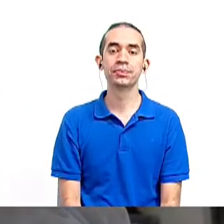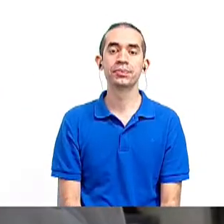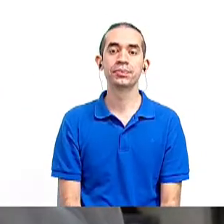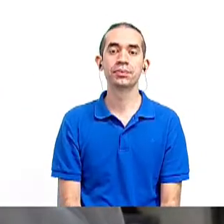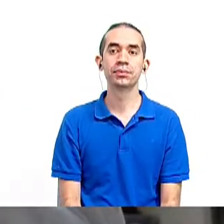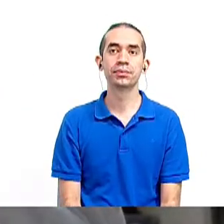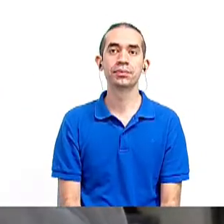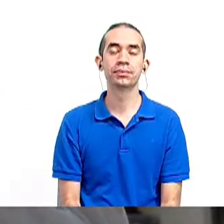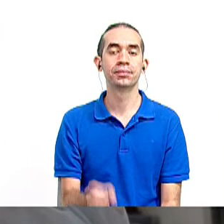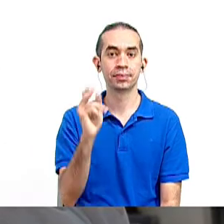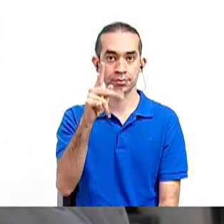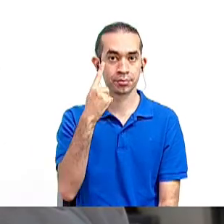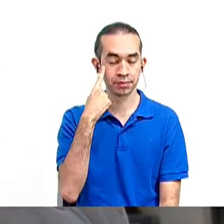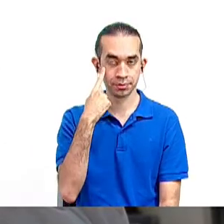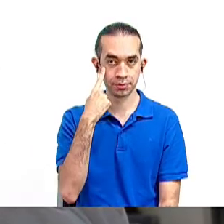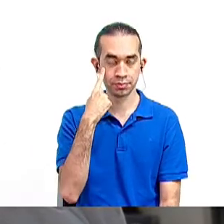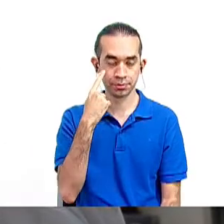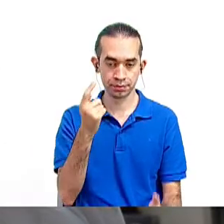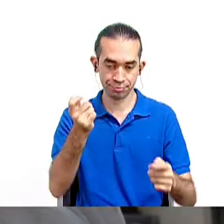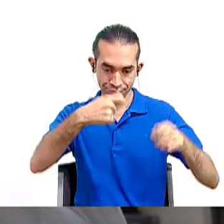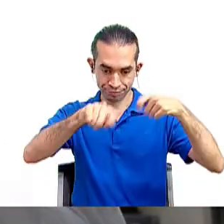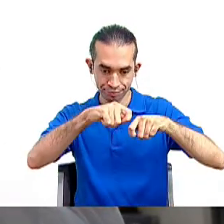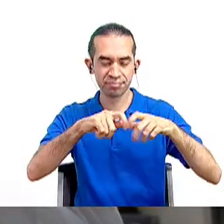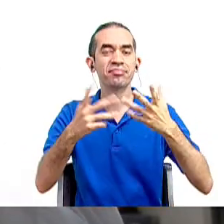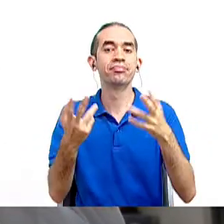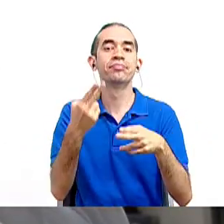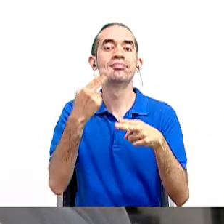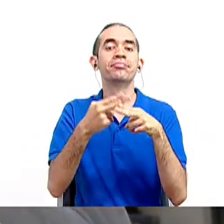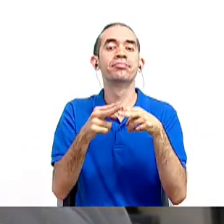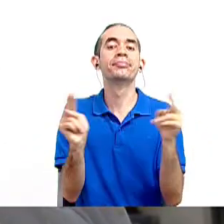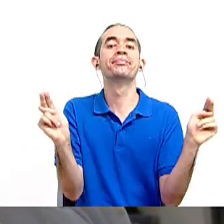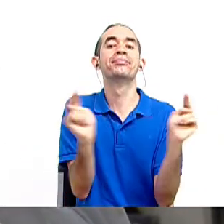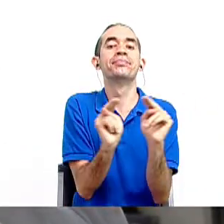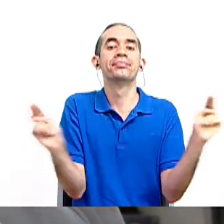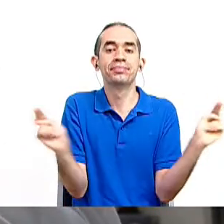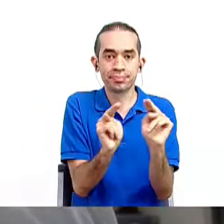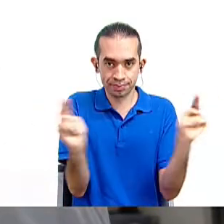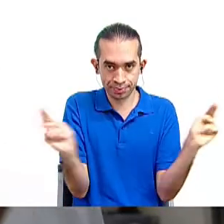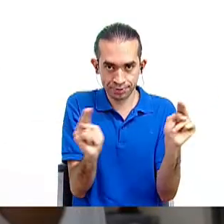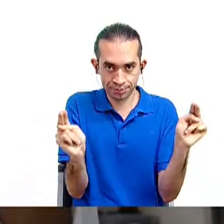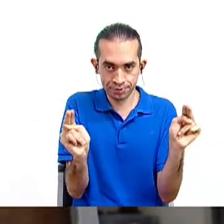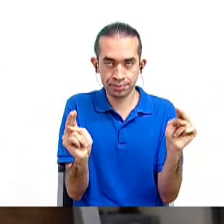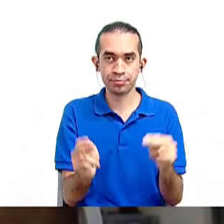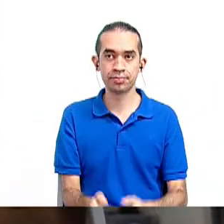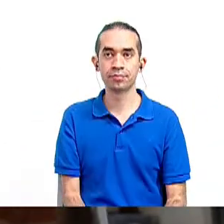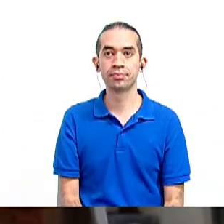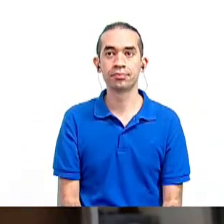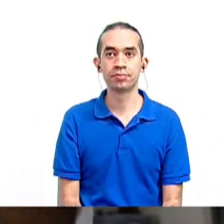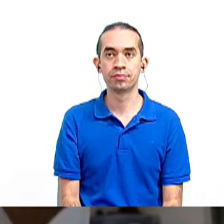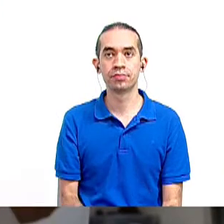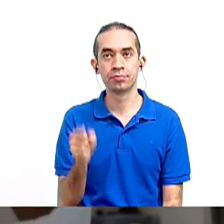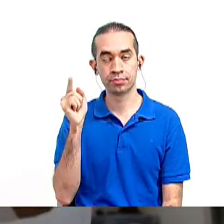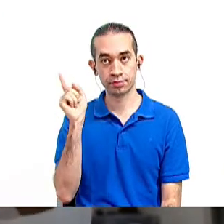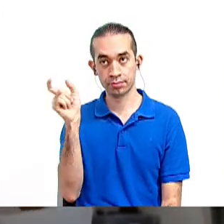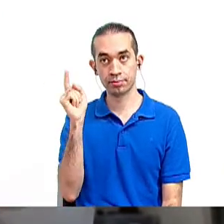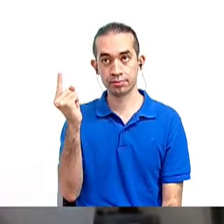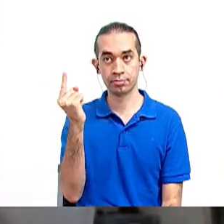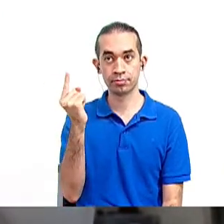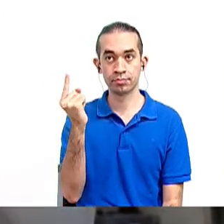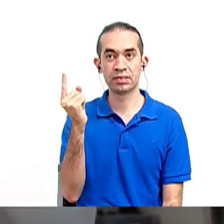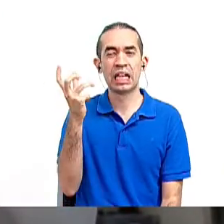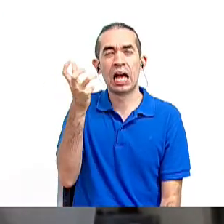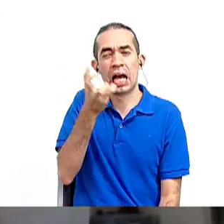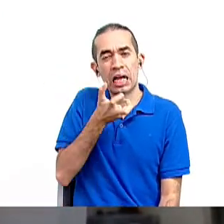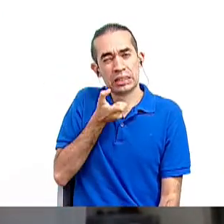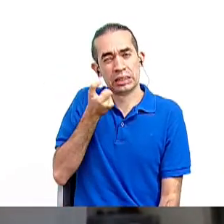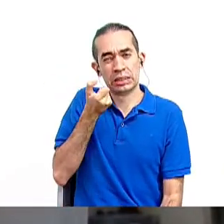Ok, esta reacción se llama una reacción de neutralización. En este recipiente tengo algo que es un